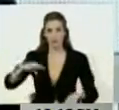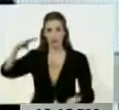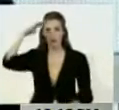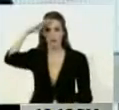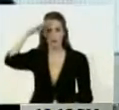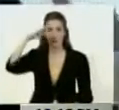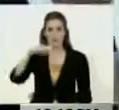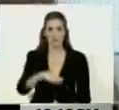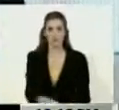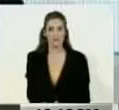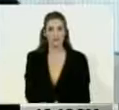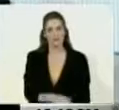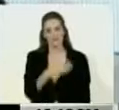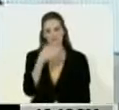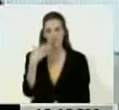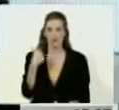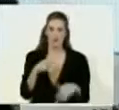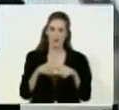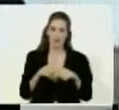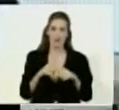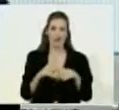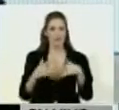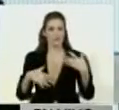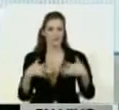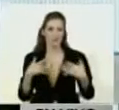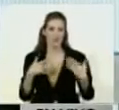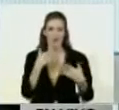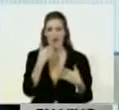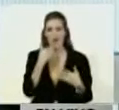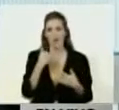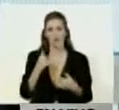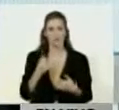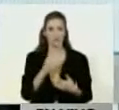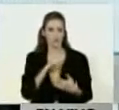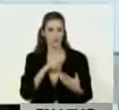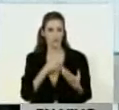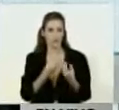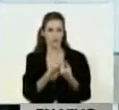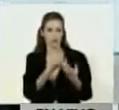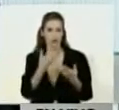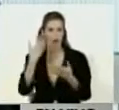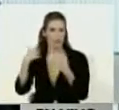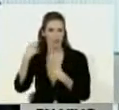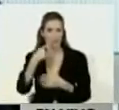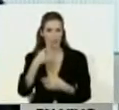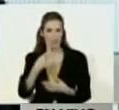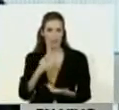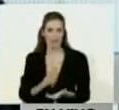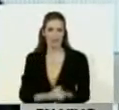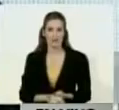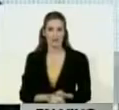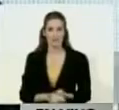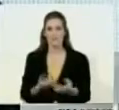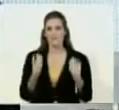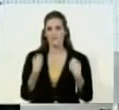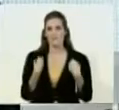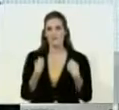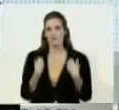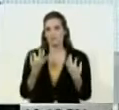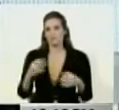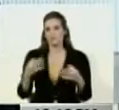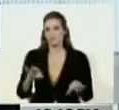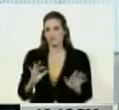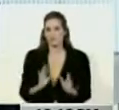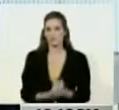Que él mejor seguía sus actividades en las que ya andábamos, como les he dicho, en la vida civil,